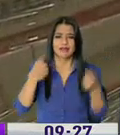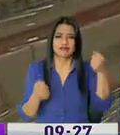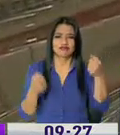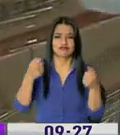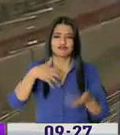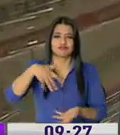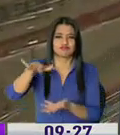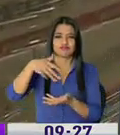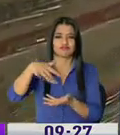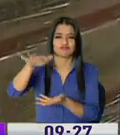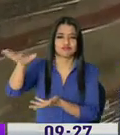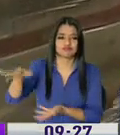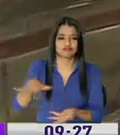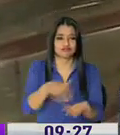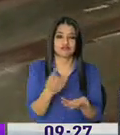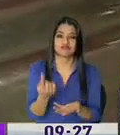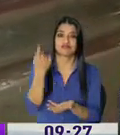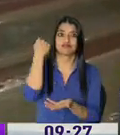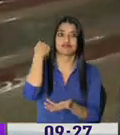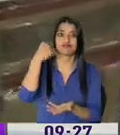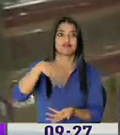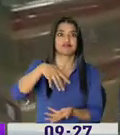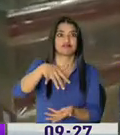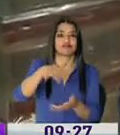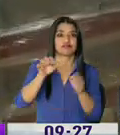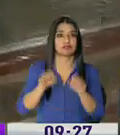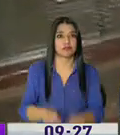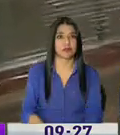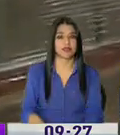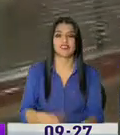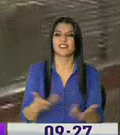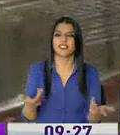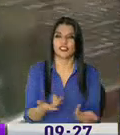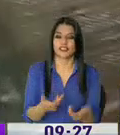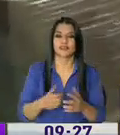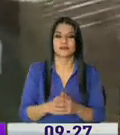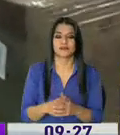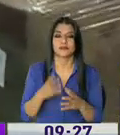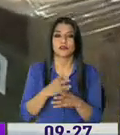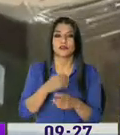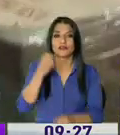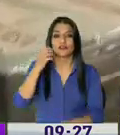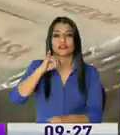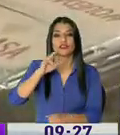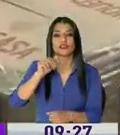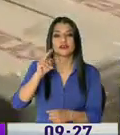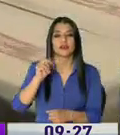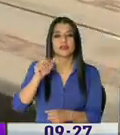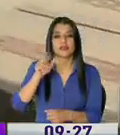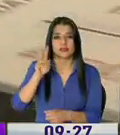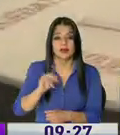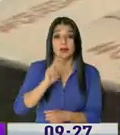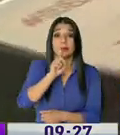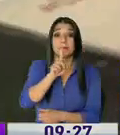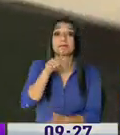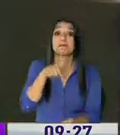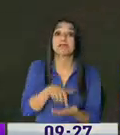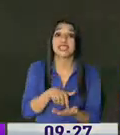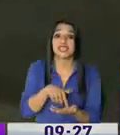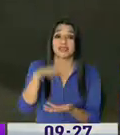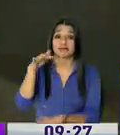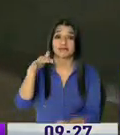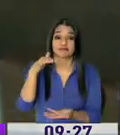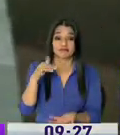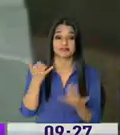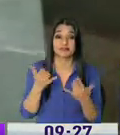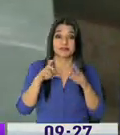que se encuentran a mis espaldas para poder ser trasladados hasta la Fundación Jonathan. 1,000 kits que el día de hoy la